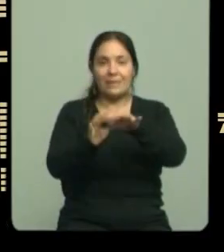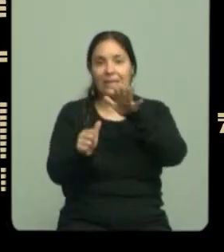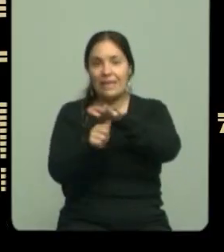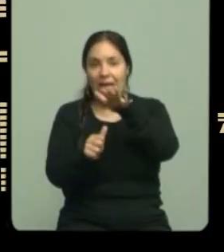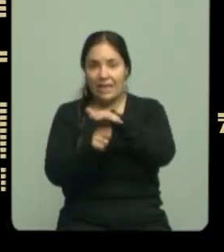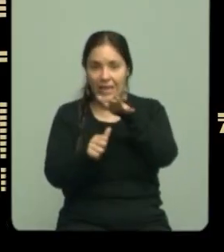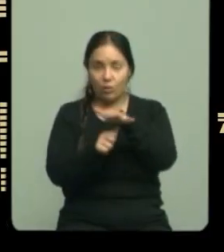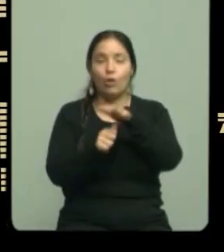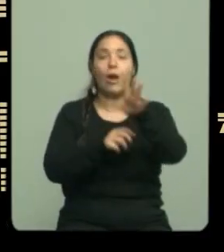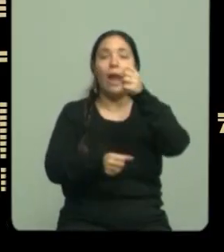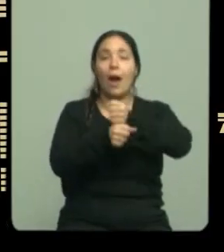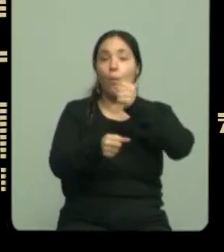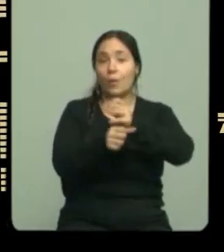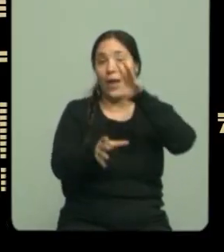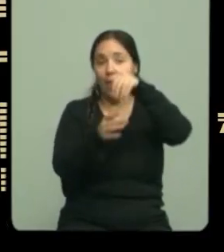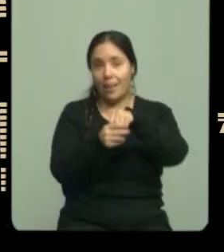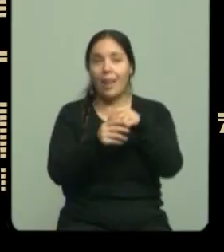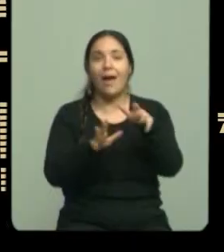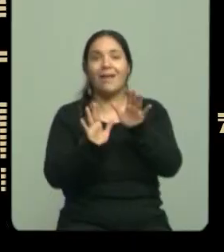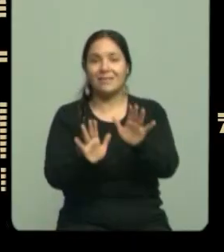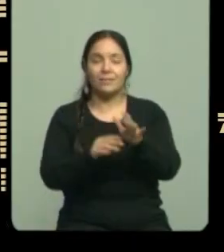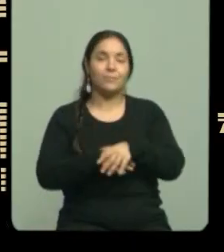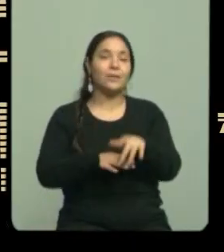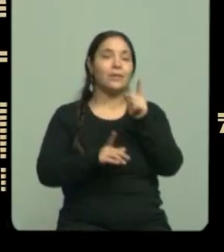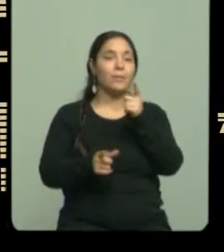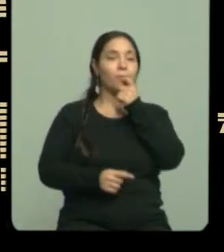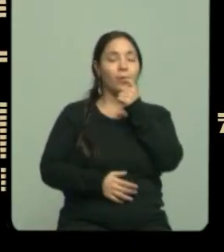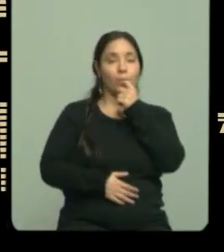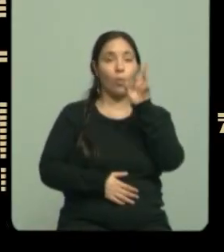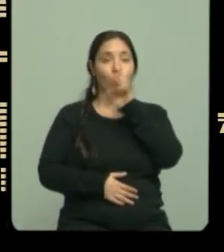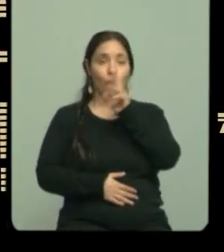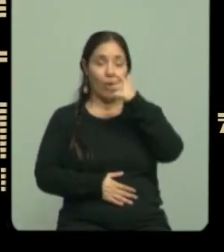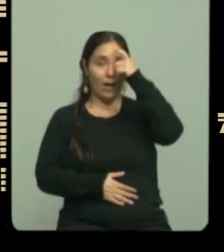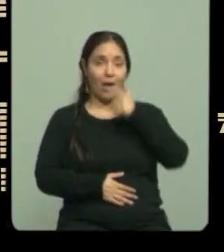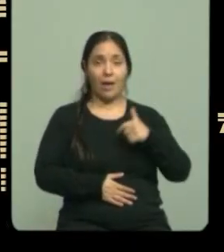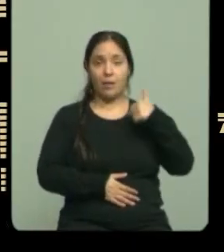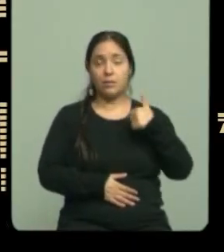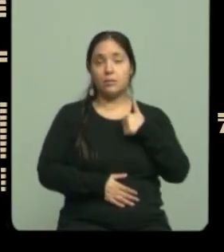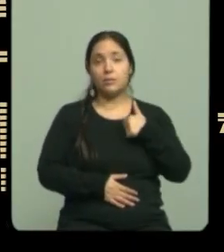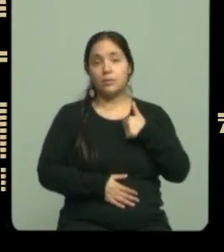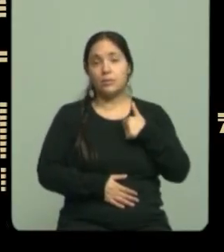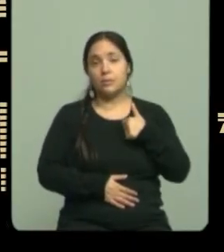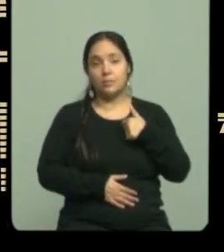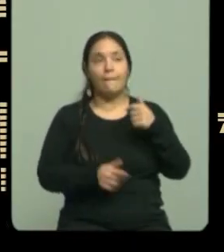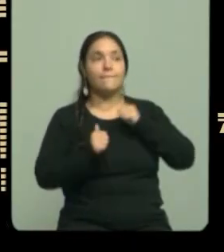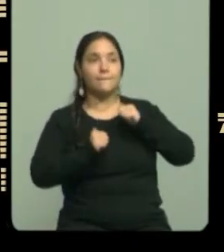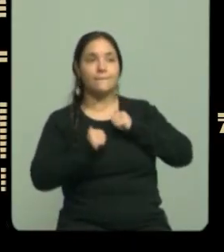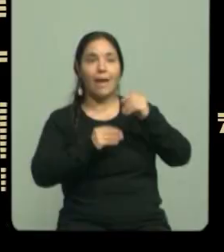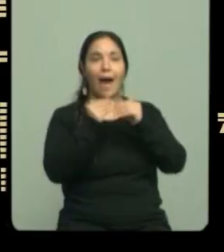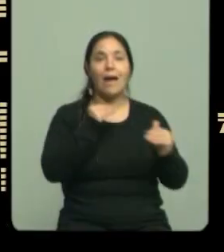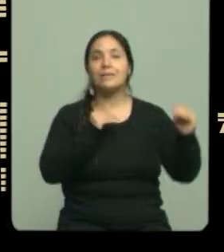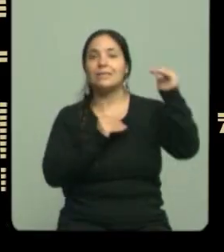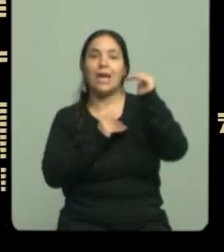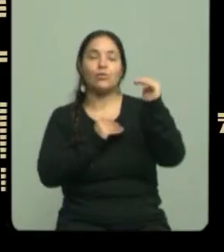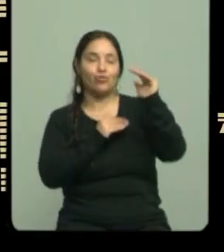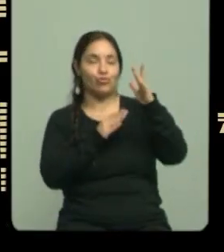modalidad laboral se manifiestan más o menos de esta forma. O, por ejemplo, una mujer que está esperando un